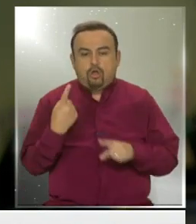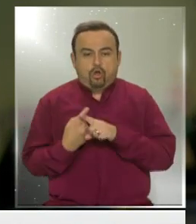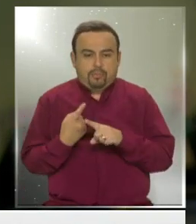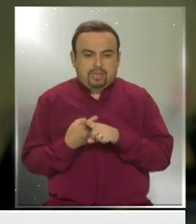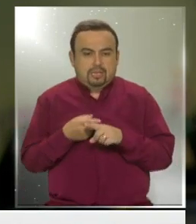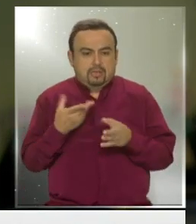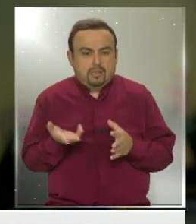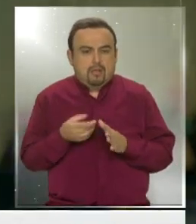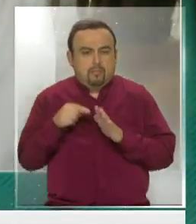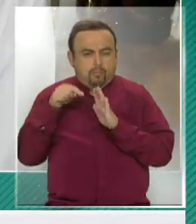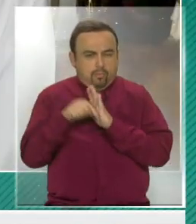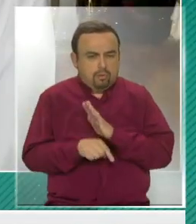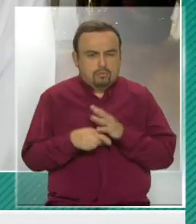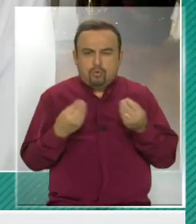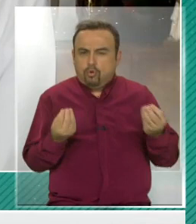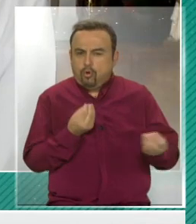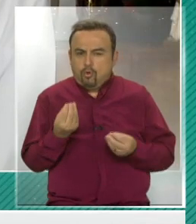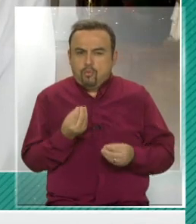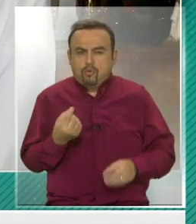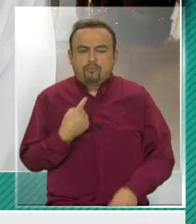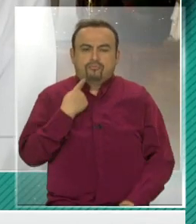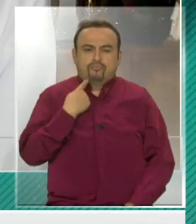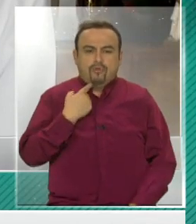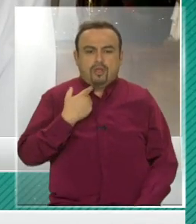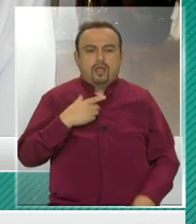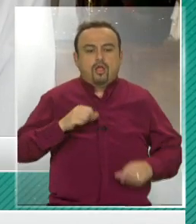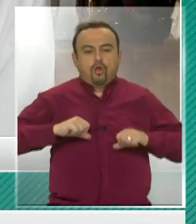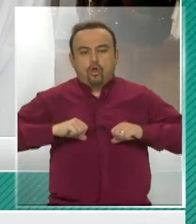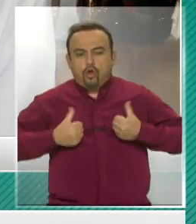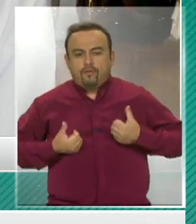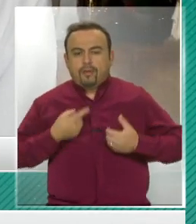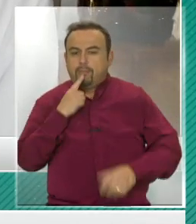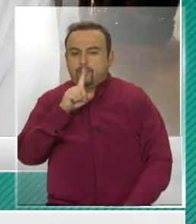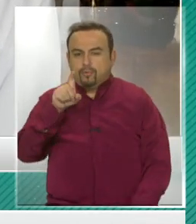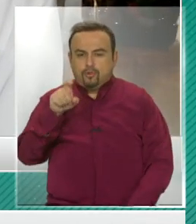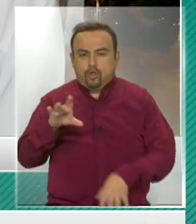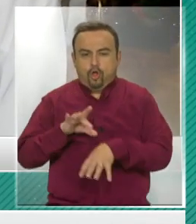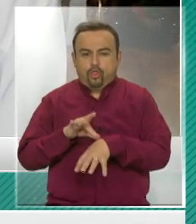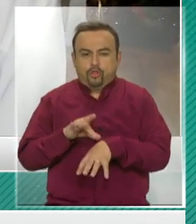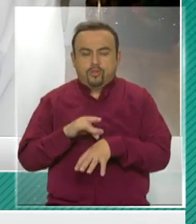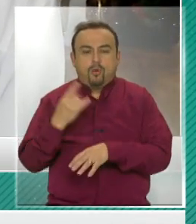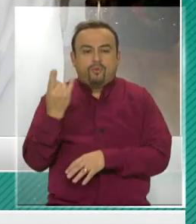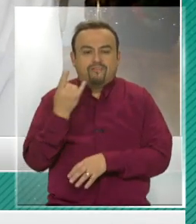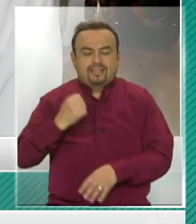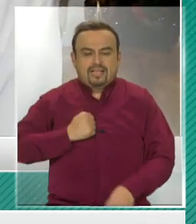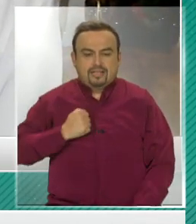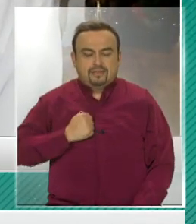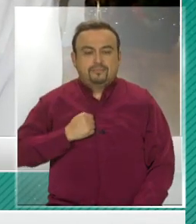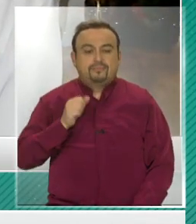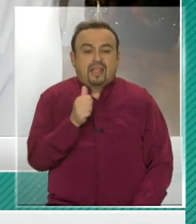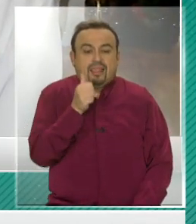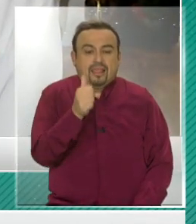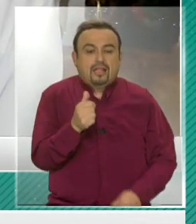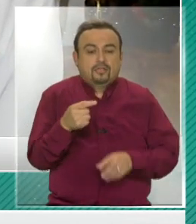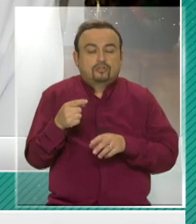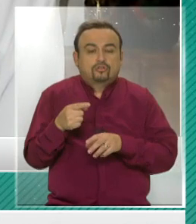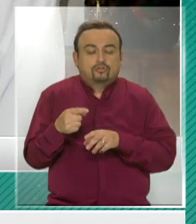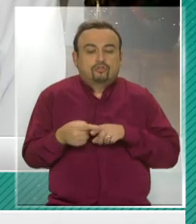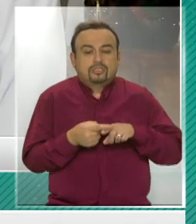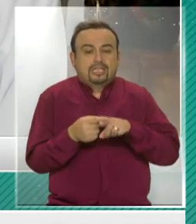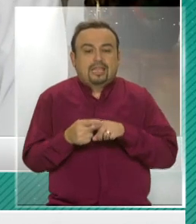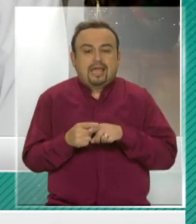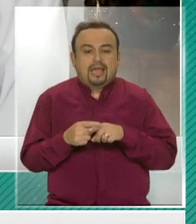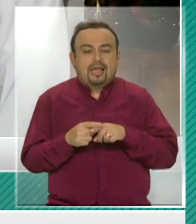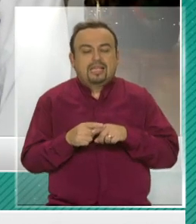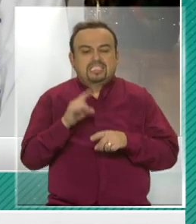que queremos profundizar como la afecta esta enfermedad de los más jóvenes pero vamos a consultar al doctor de la universidad cátolica y director de la sociedad chilena de pediatría